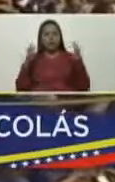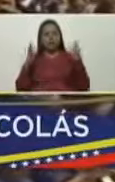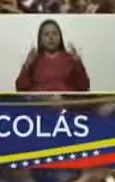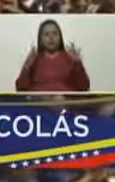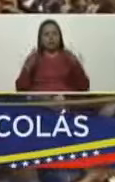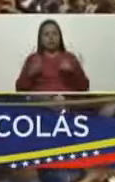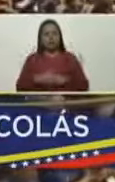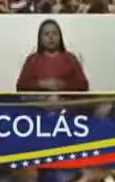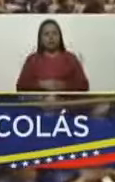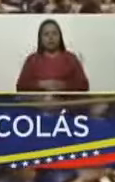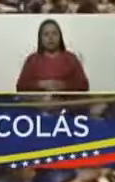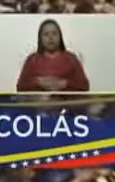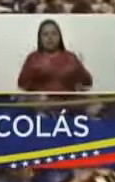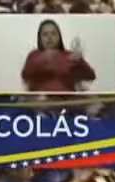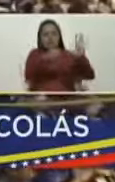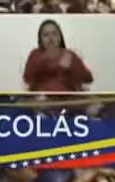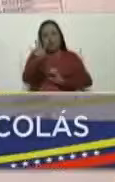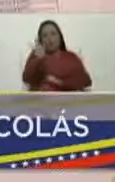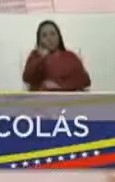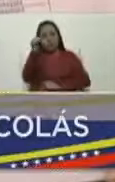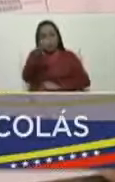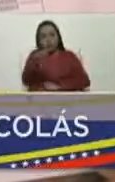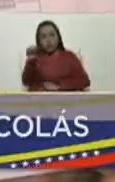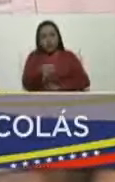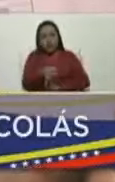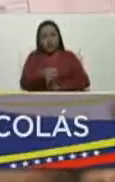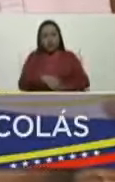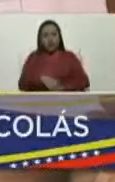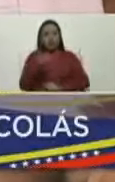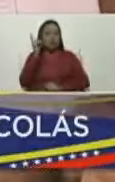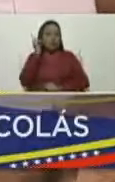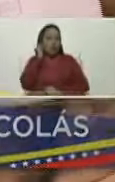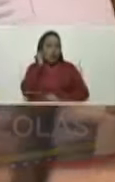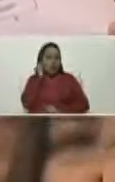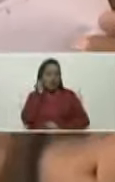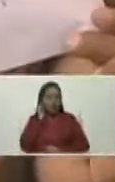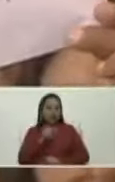El 64% mujeres.